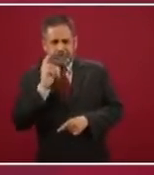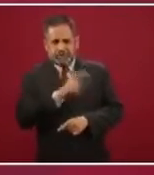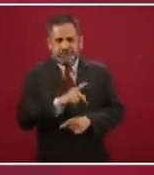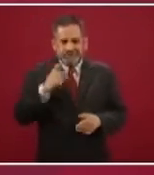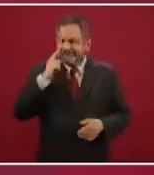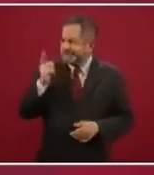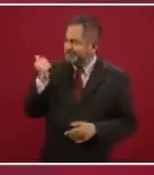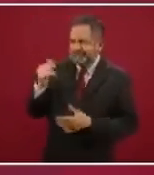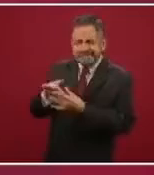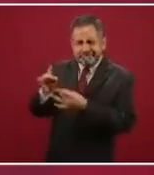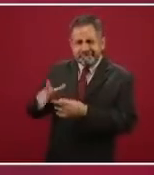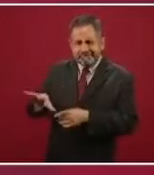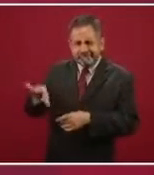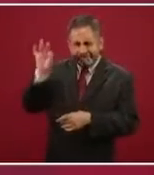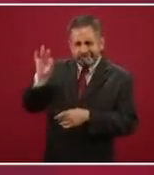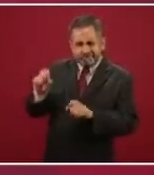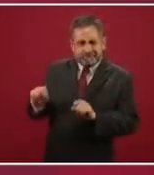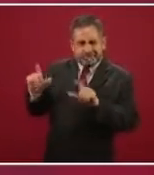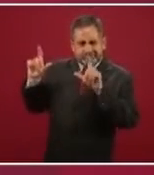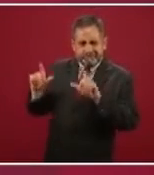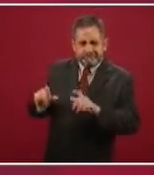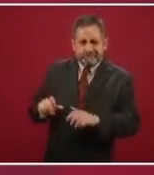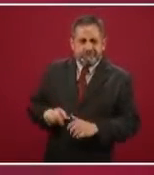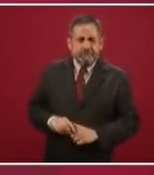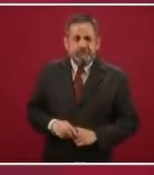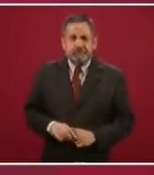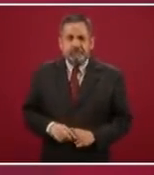está el texto.